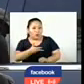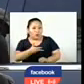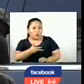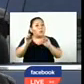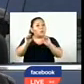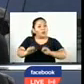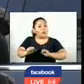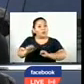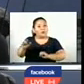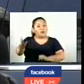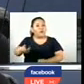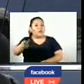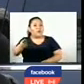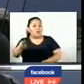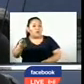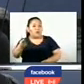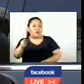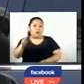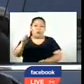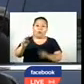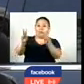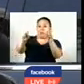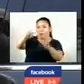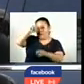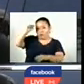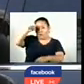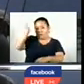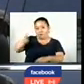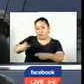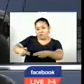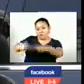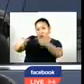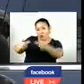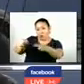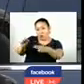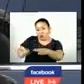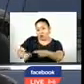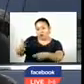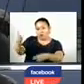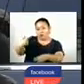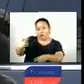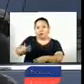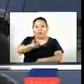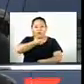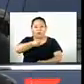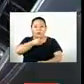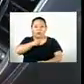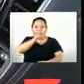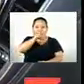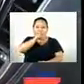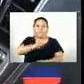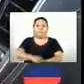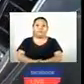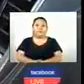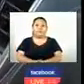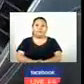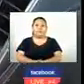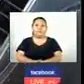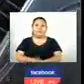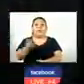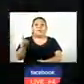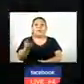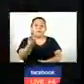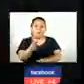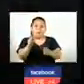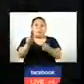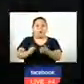oficiales fronterizos o de migración extraigan a su voluntad información privada aunque un usuario puede